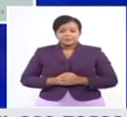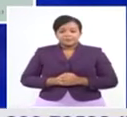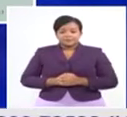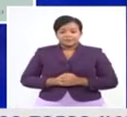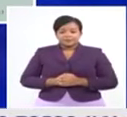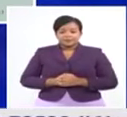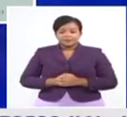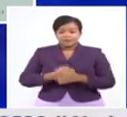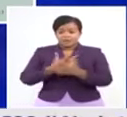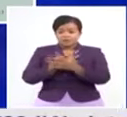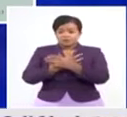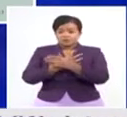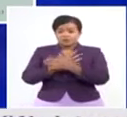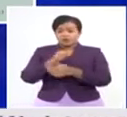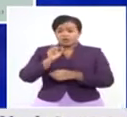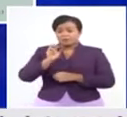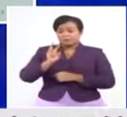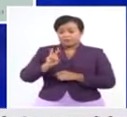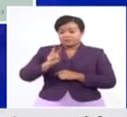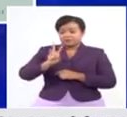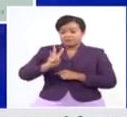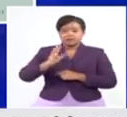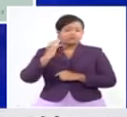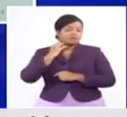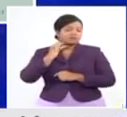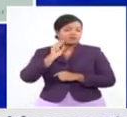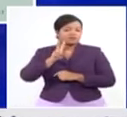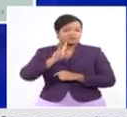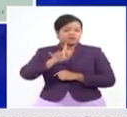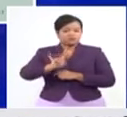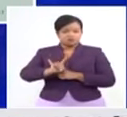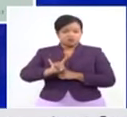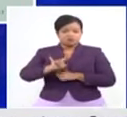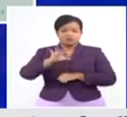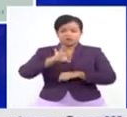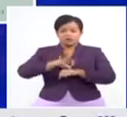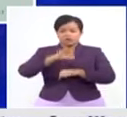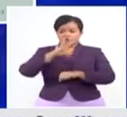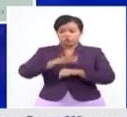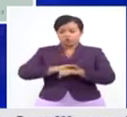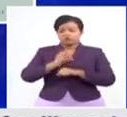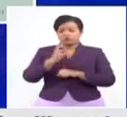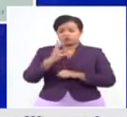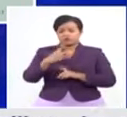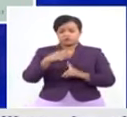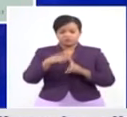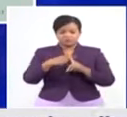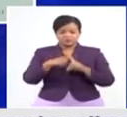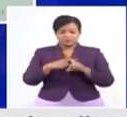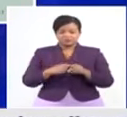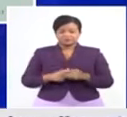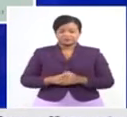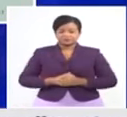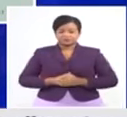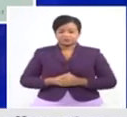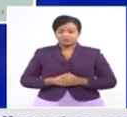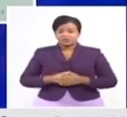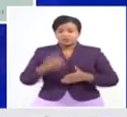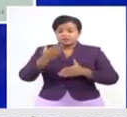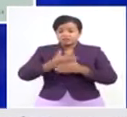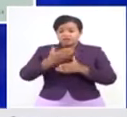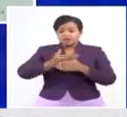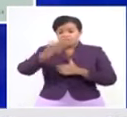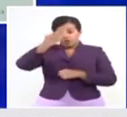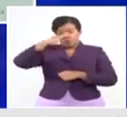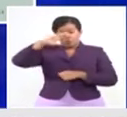Campechuela 23, Jiguaní 5 y Río Cauto con 3 casos positivos. Santiago de Cuba, una de las provincias